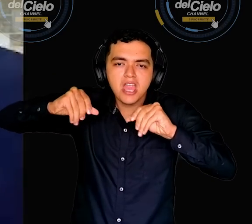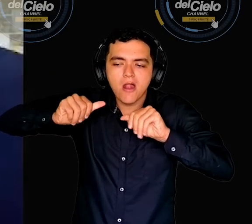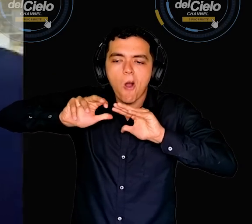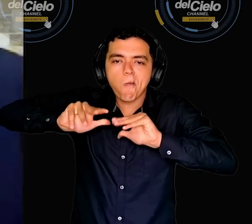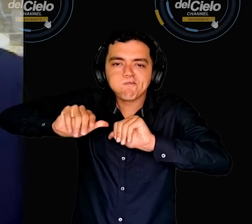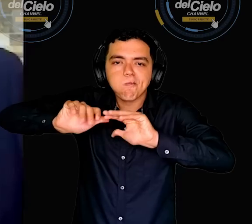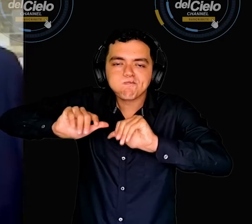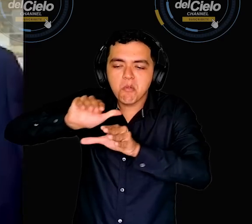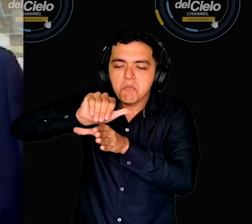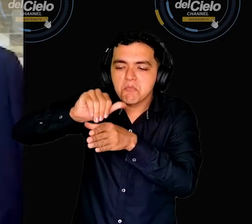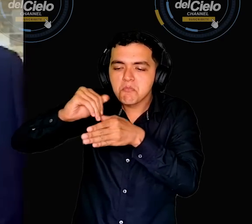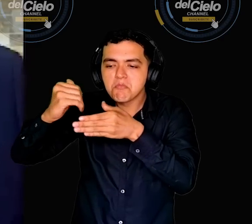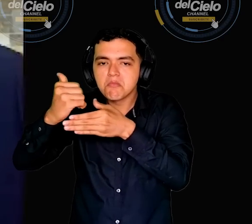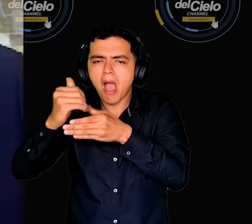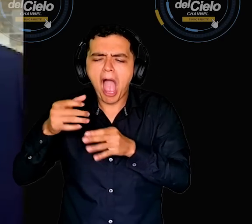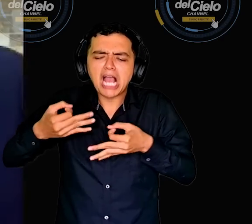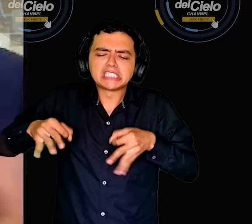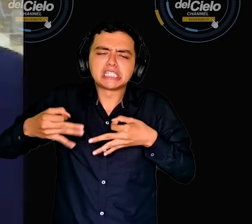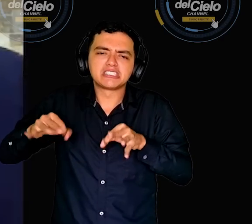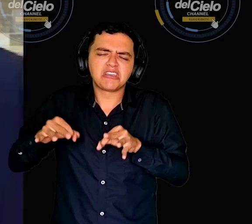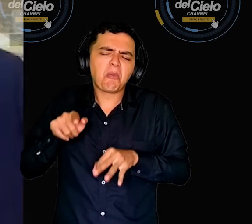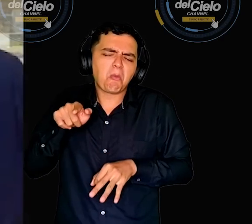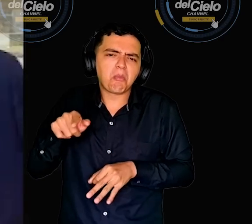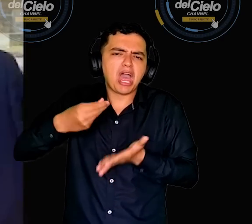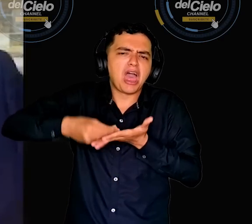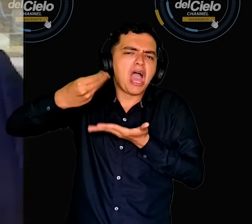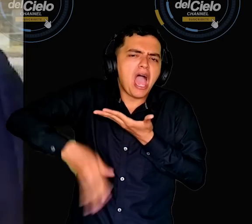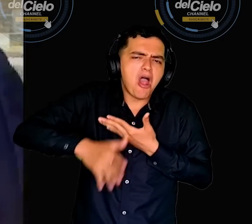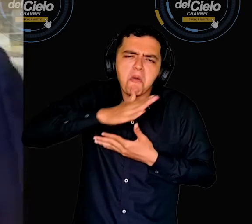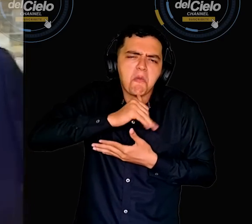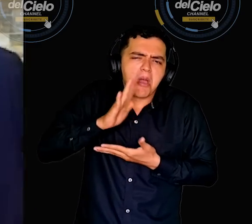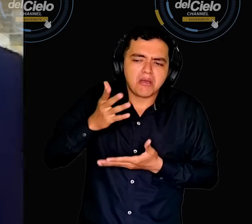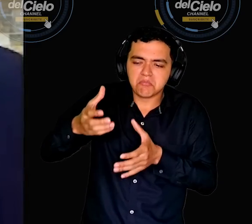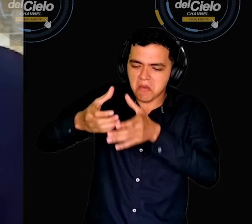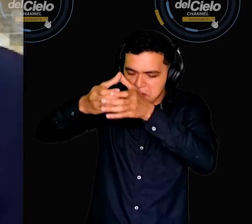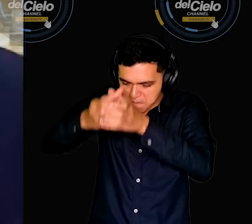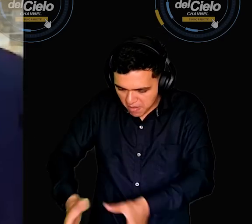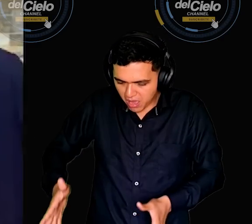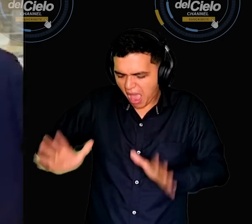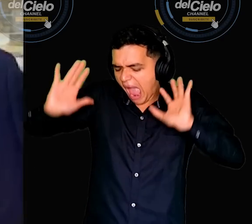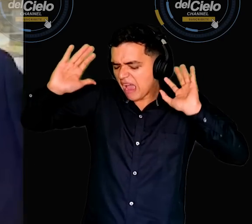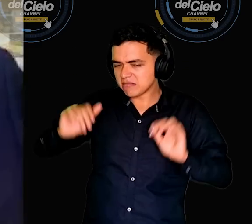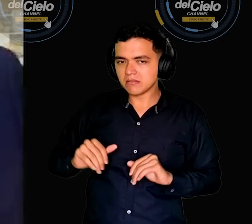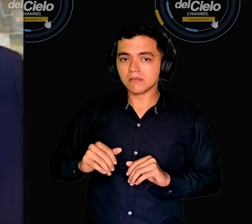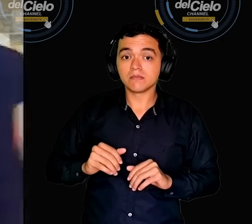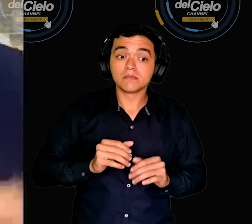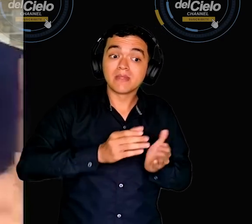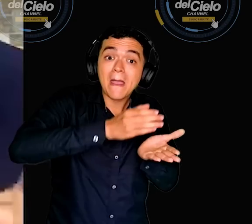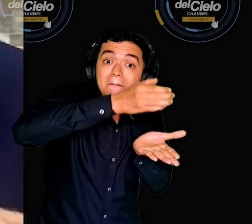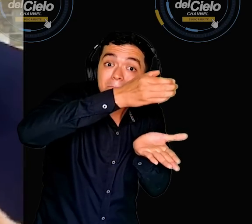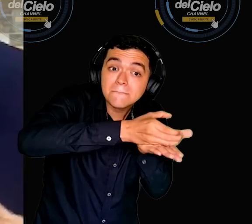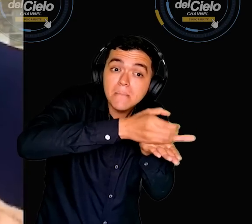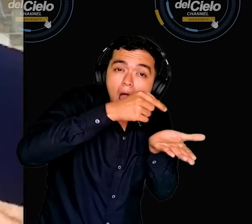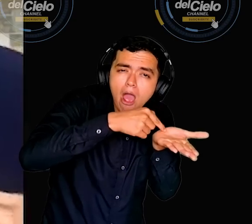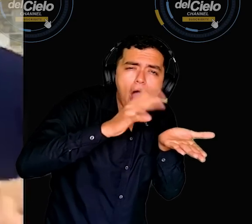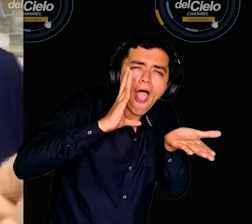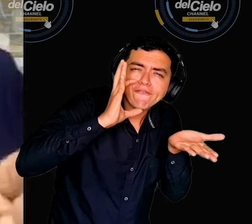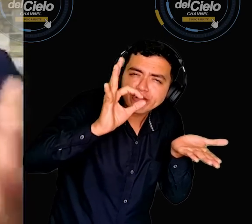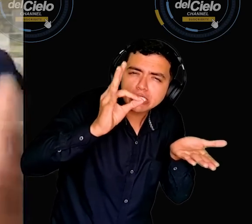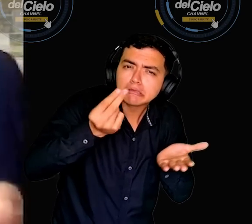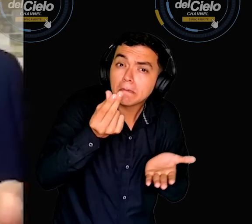fluye el amor de Dios, porque el amor de Dios está derramado en nuestros corazones. Y de la manera que Cristo os